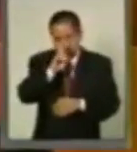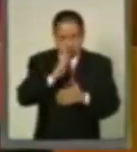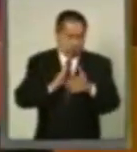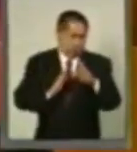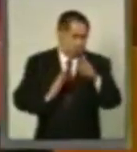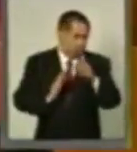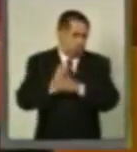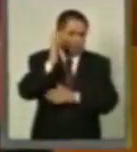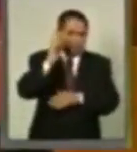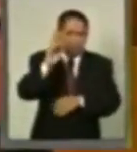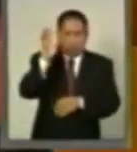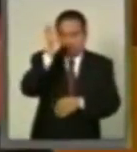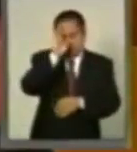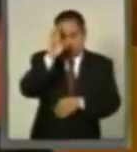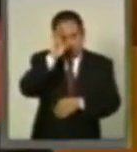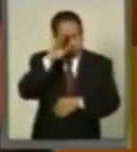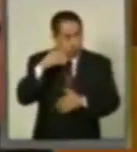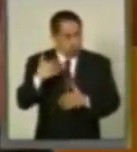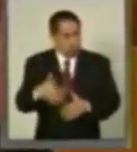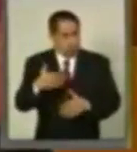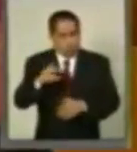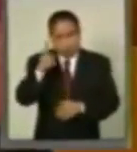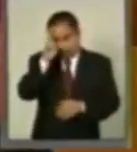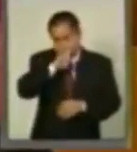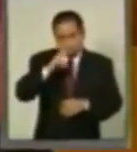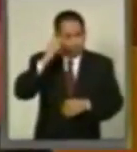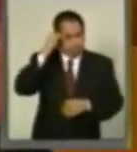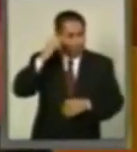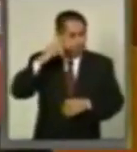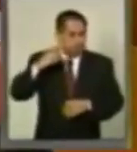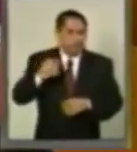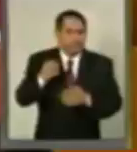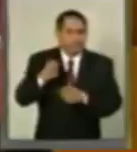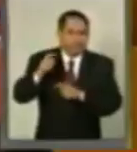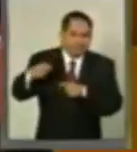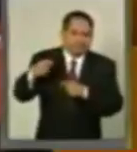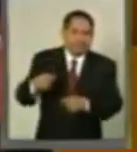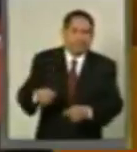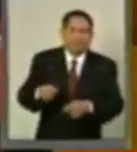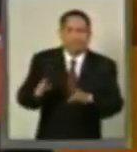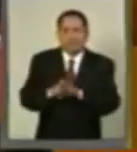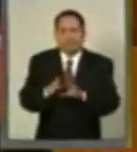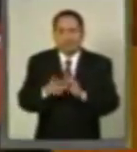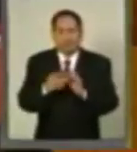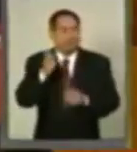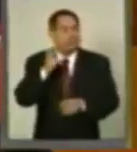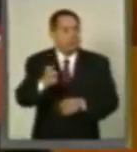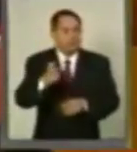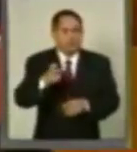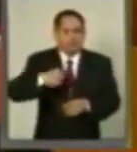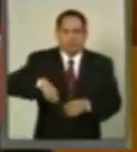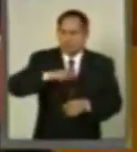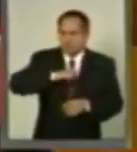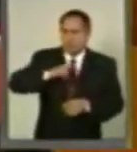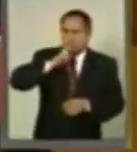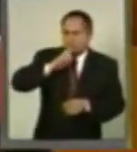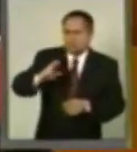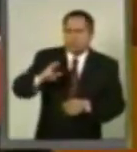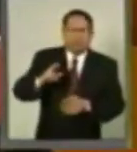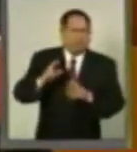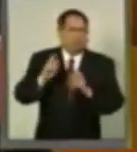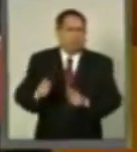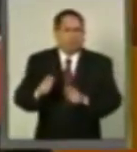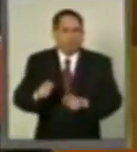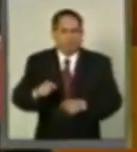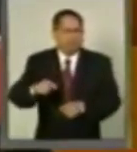escalada sensible. Esa es la herencia que dejaron y eso es a lo que respondió también el sentir de